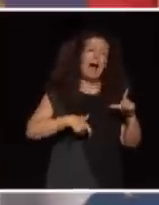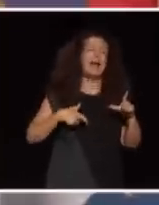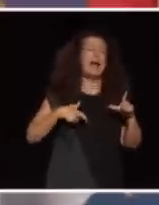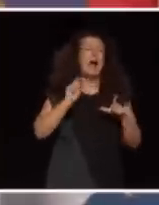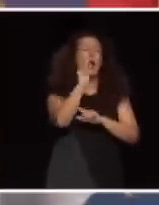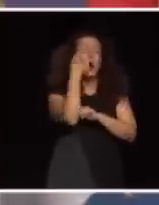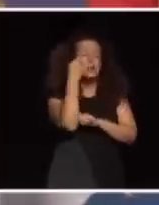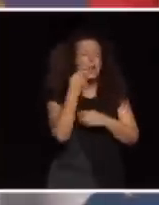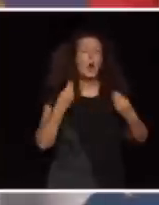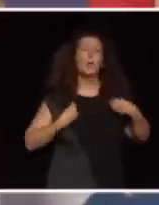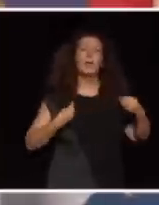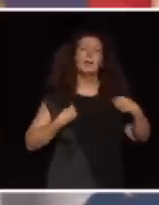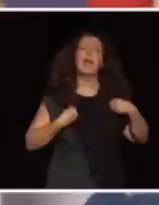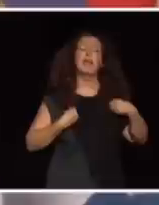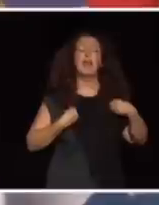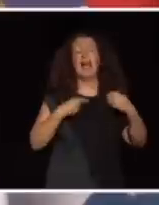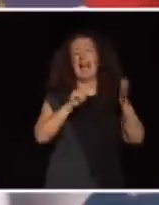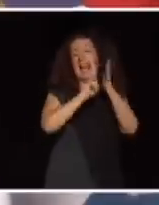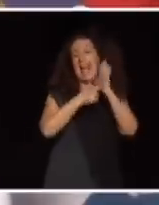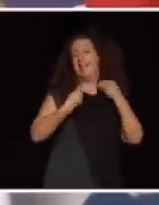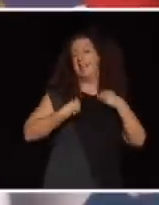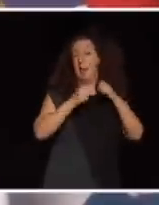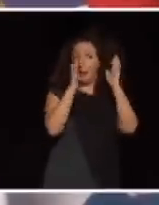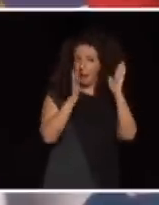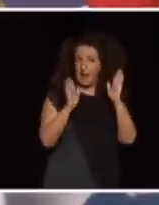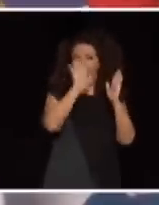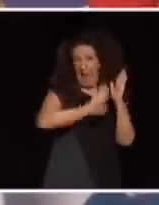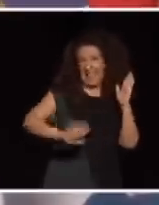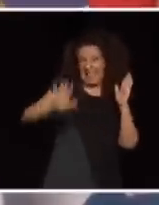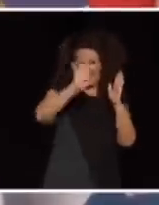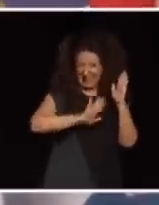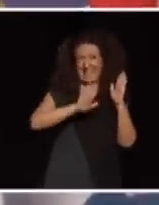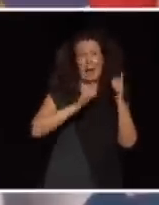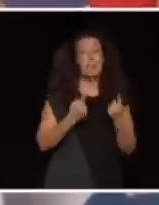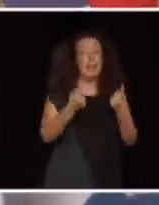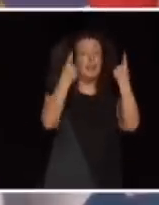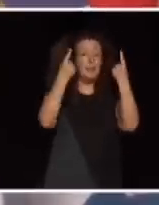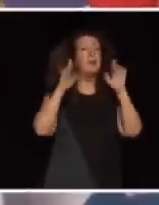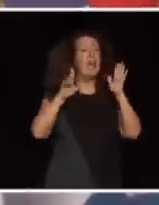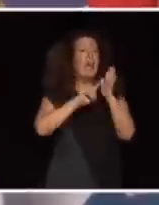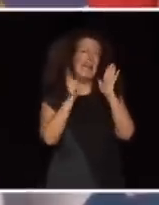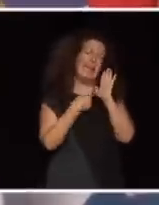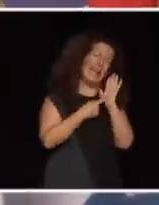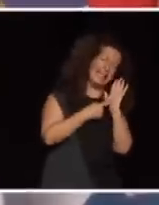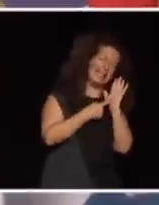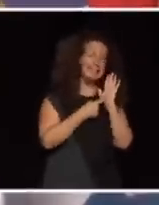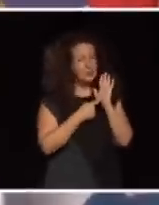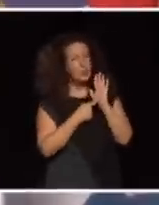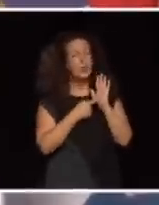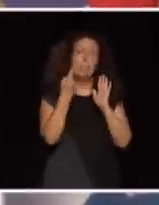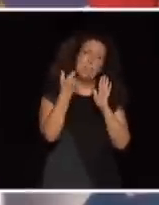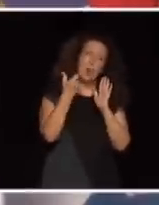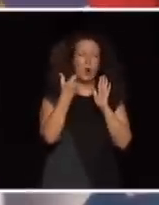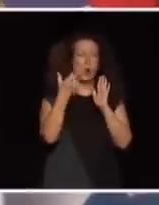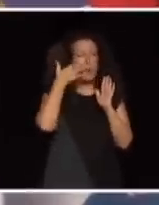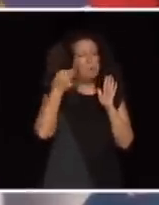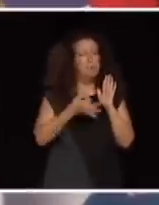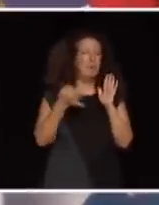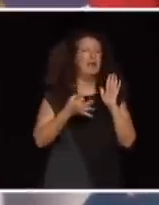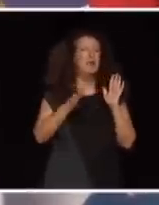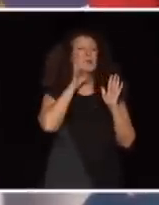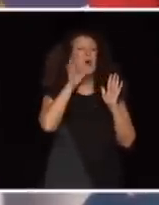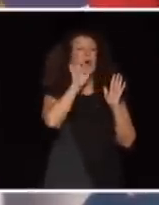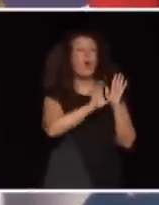vivienda estatal por primera vez en nuestra democracia, la ley se va a ver seriamente damnificada por el hecho de que las